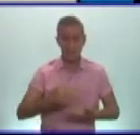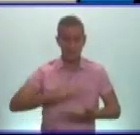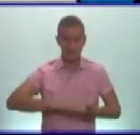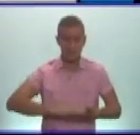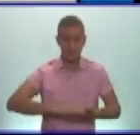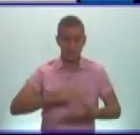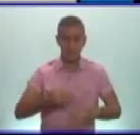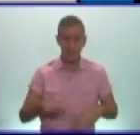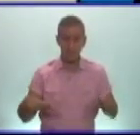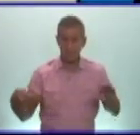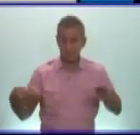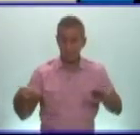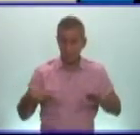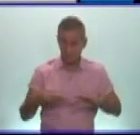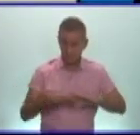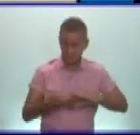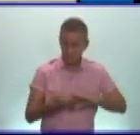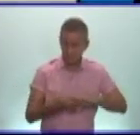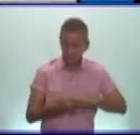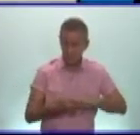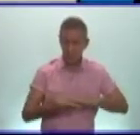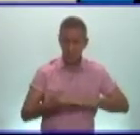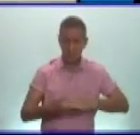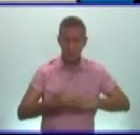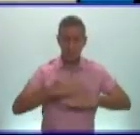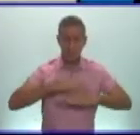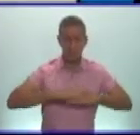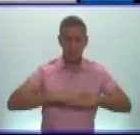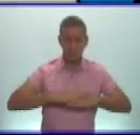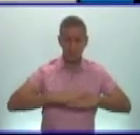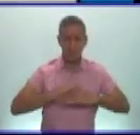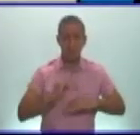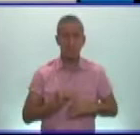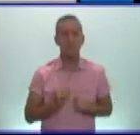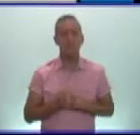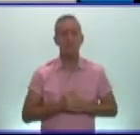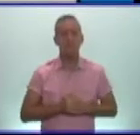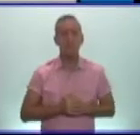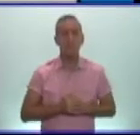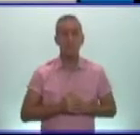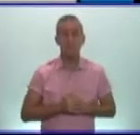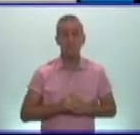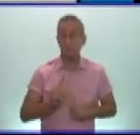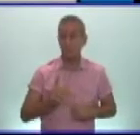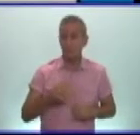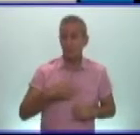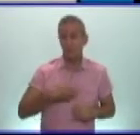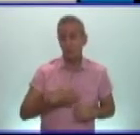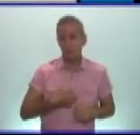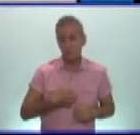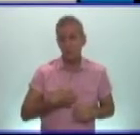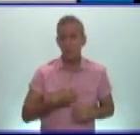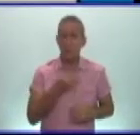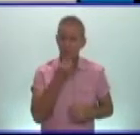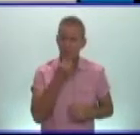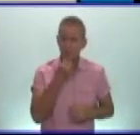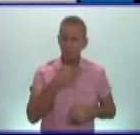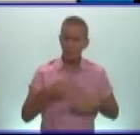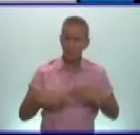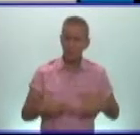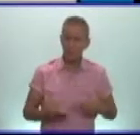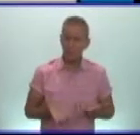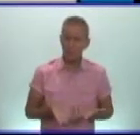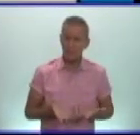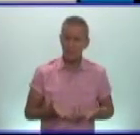supuesto que depositarla, que echarla en un sobre. Vamos a ver cómo podemos llenar el sobre. Si no lo tenemos, podemos confeccionarlo. Sabemos que en las clases